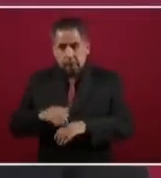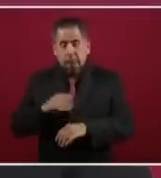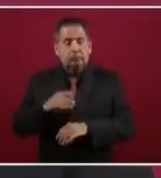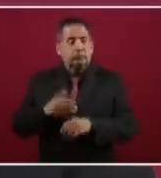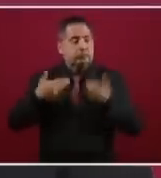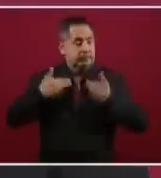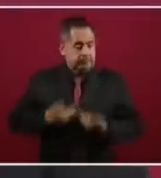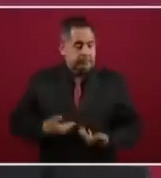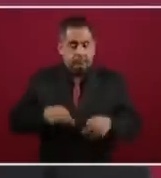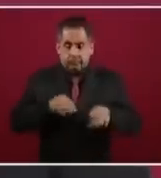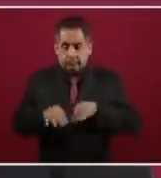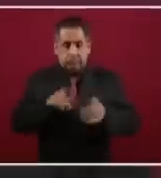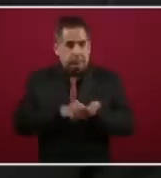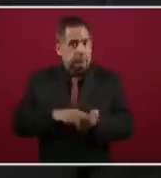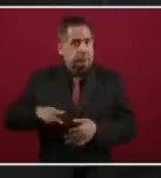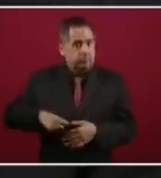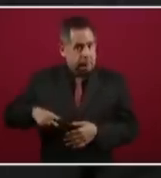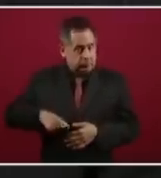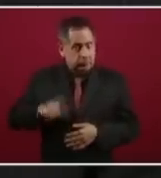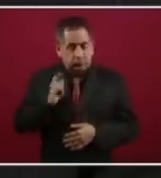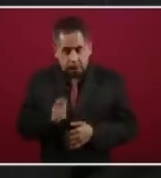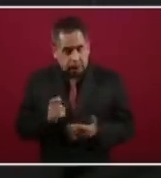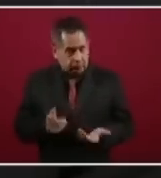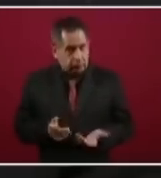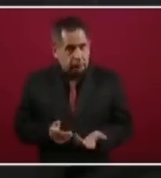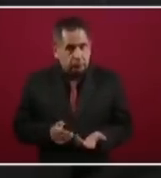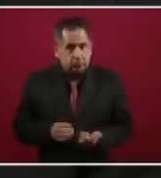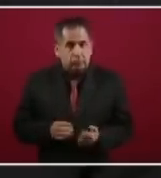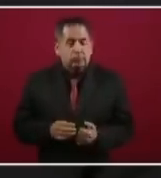servidor público que